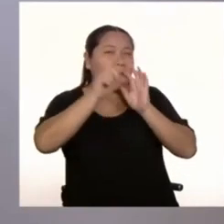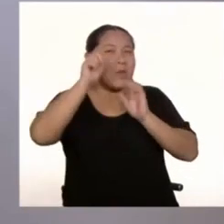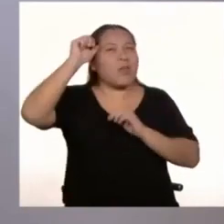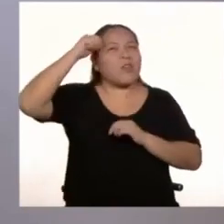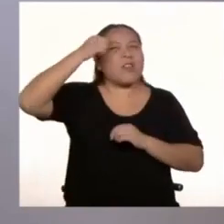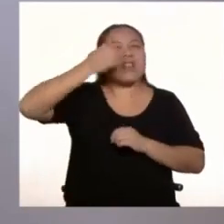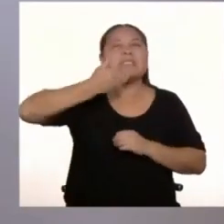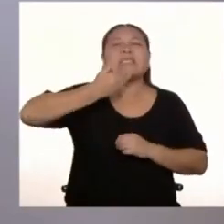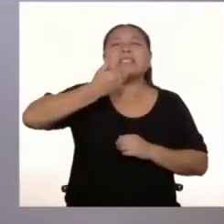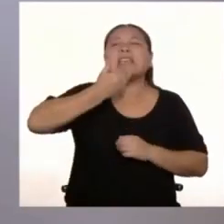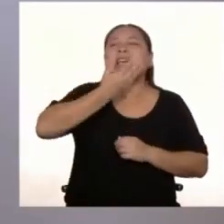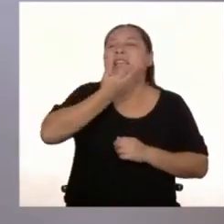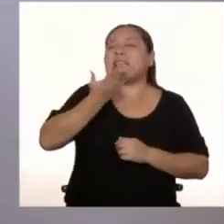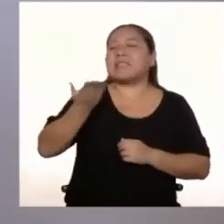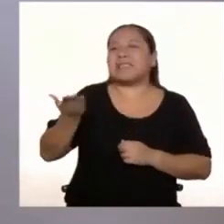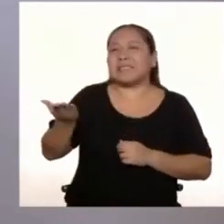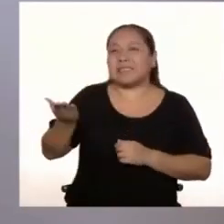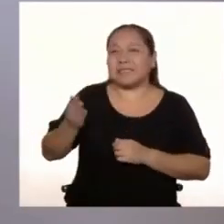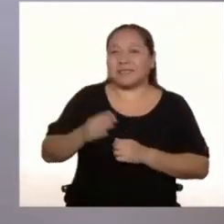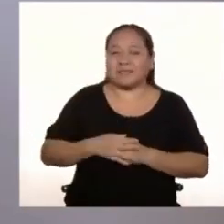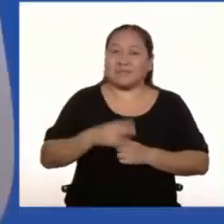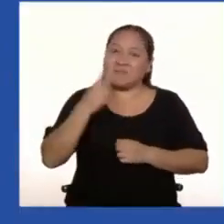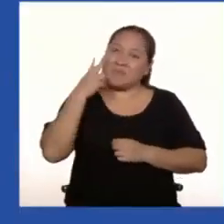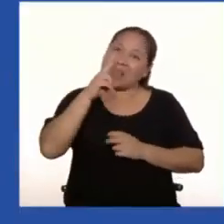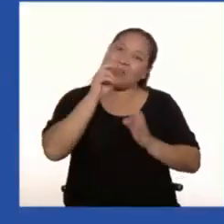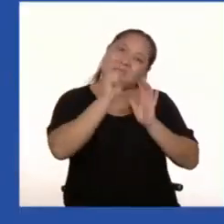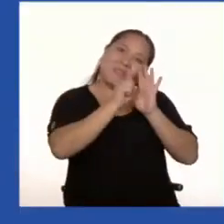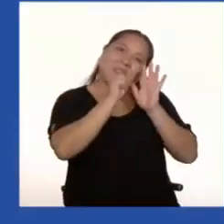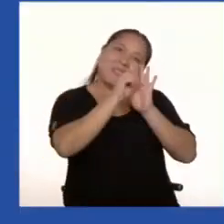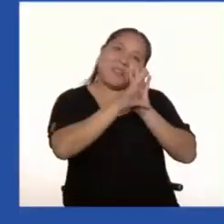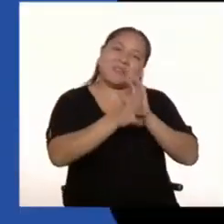son? Vamos con el video.